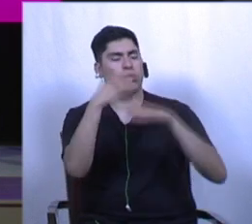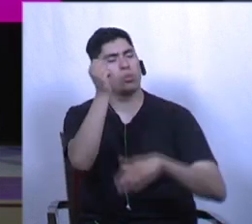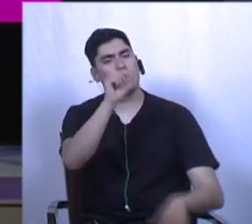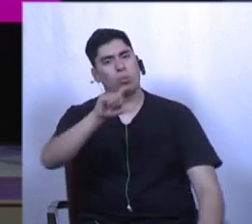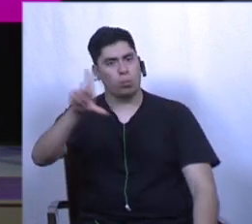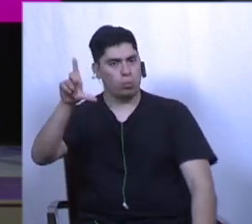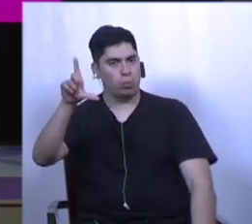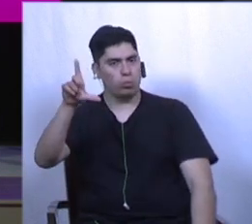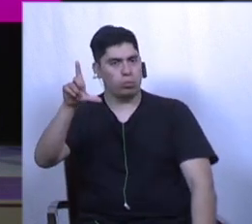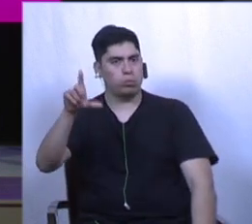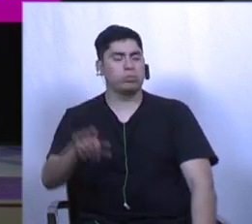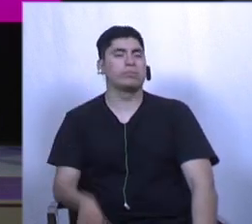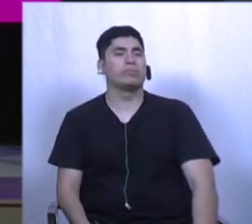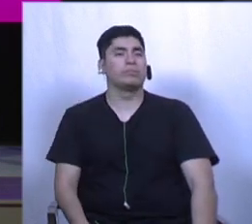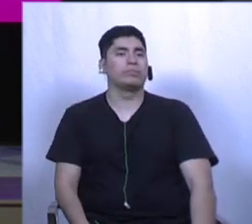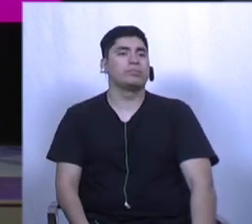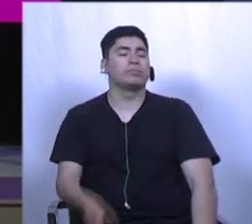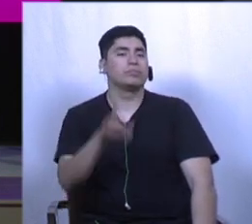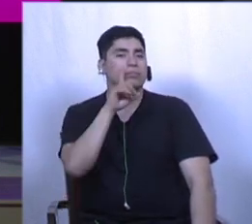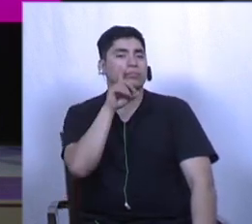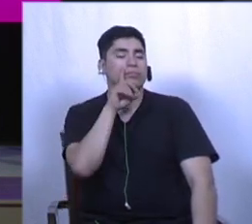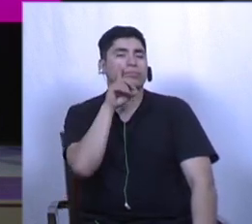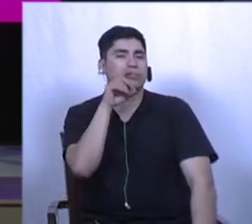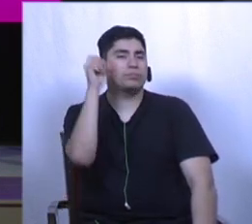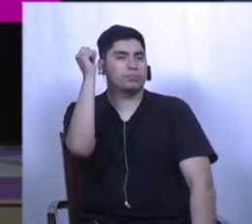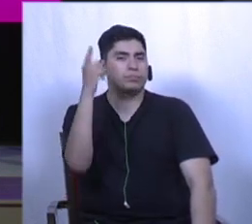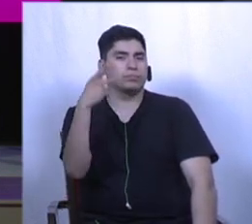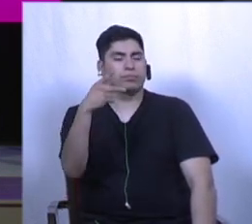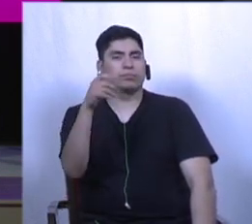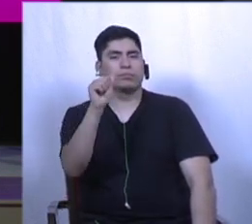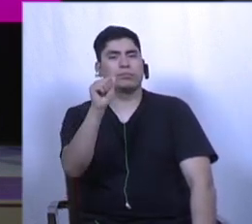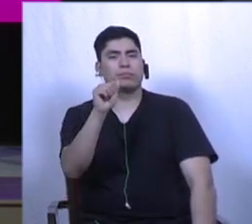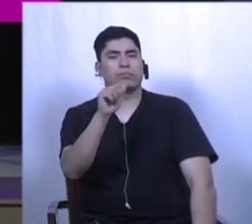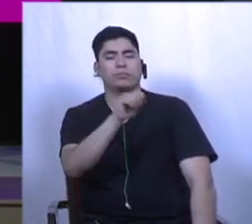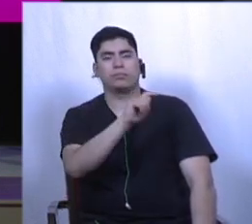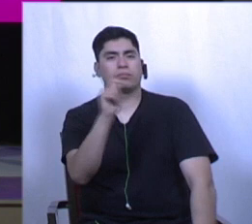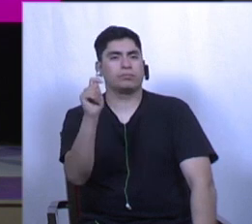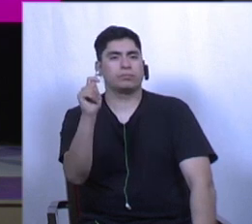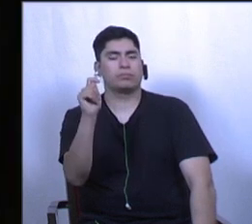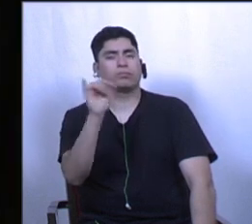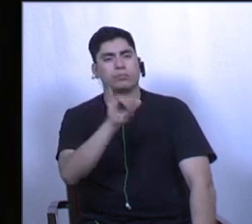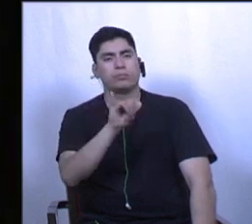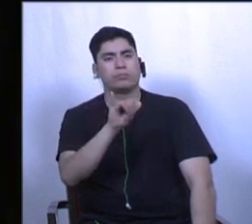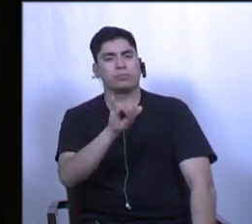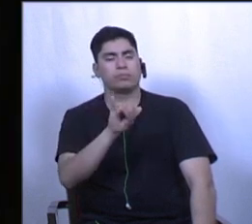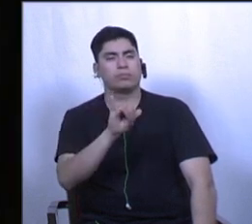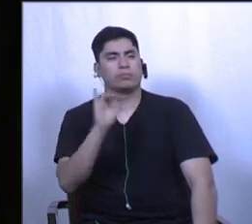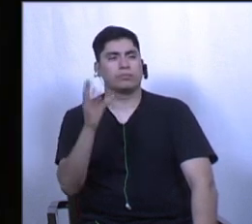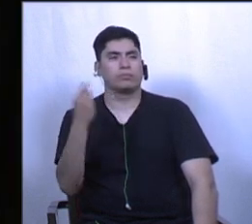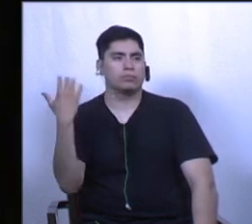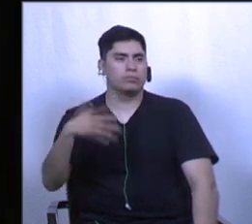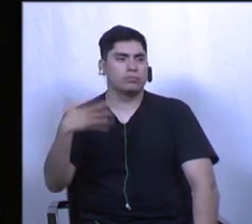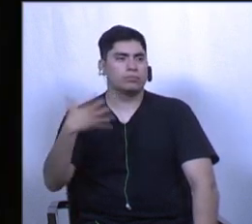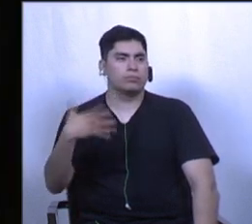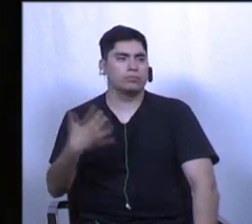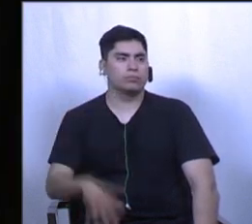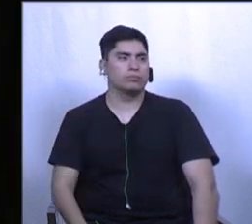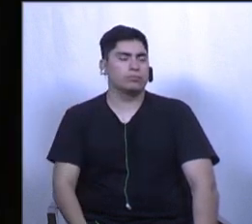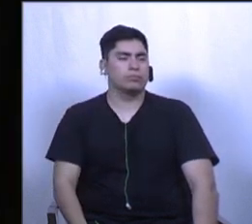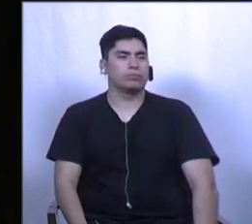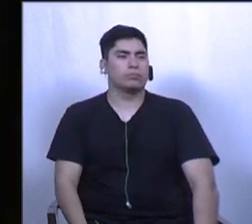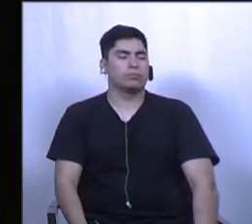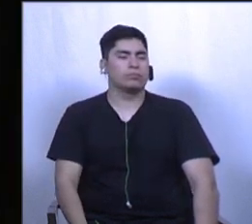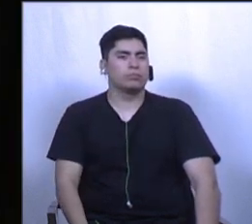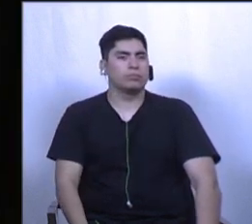sí? Y lo que tienen que entender de Kathy es que la secreción tipo 3 era un área muy importante de la ciencia, mientras